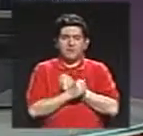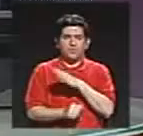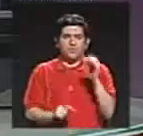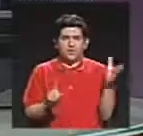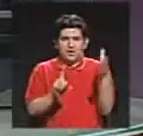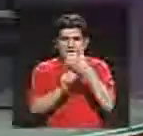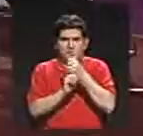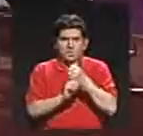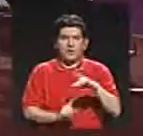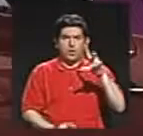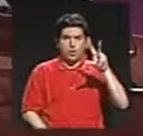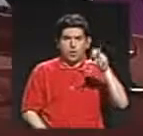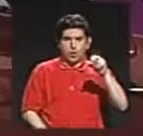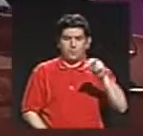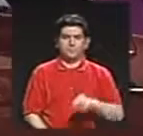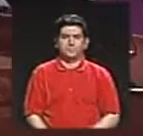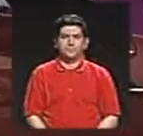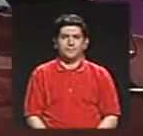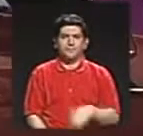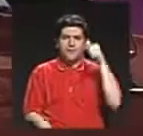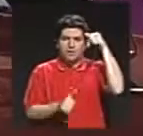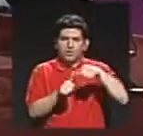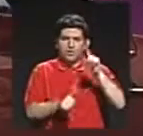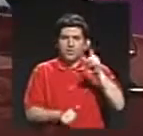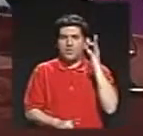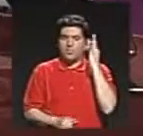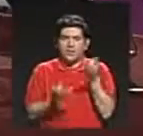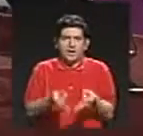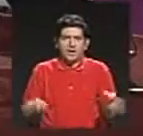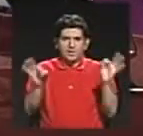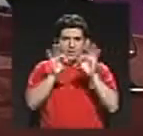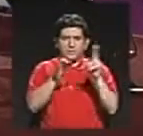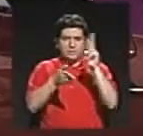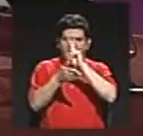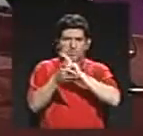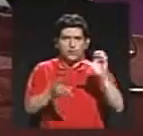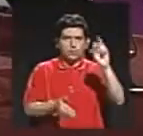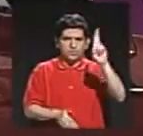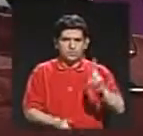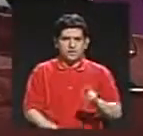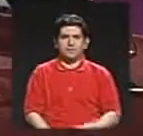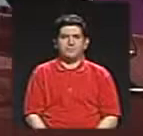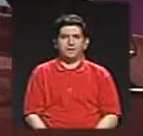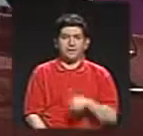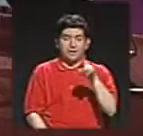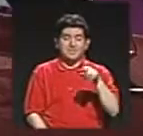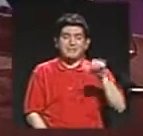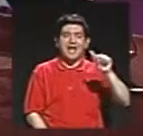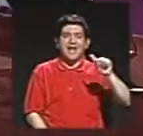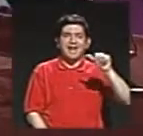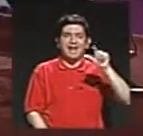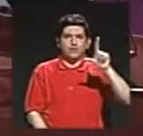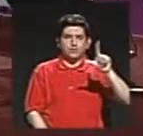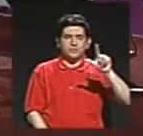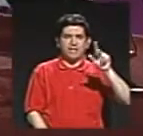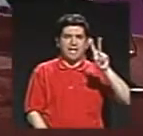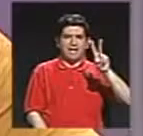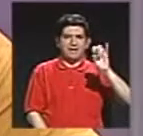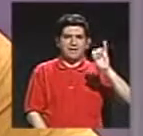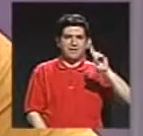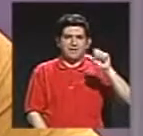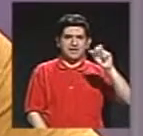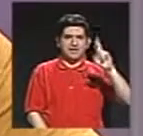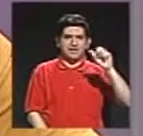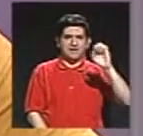cautiverios del no y quiero recordar a una mujer importante de la Universidad de Costa Rica Y esa es Ana Lucía Villarreal que